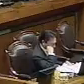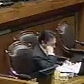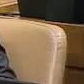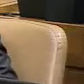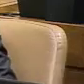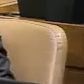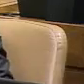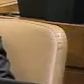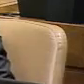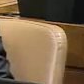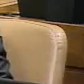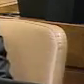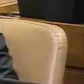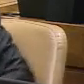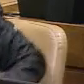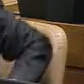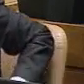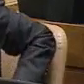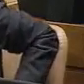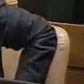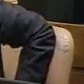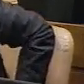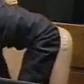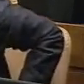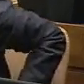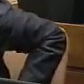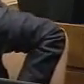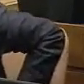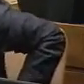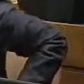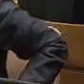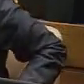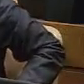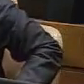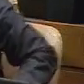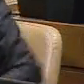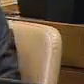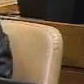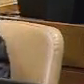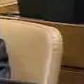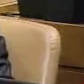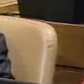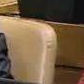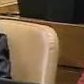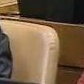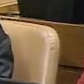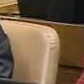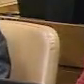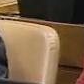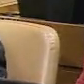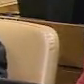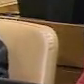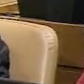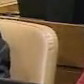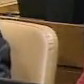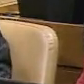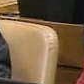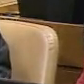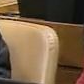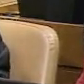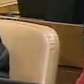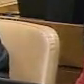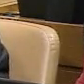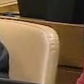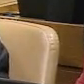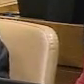Señor presidente, quisiera sumarme aquí a las palabras que algunos colegas han vertido sobre esta materia y en particular,